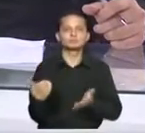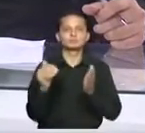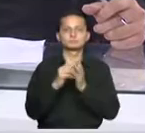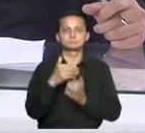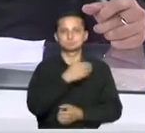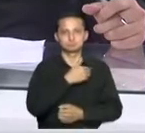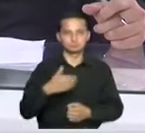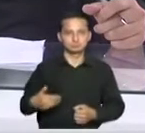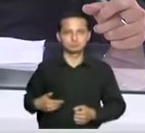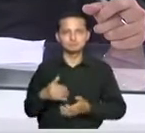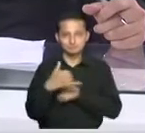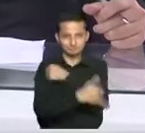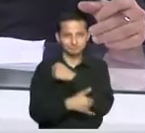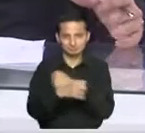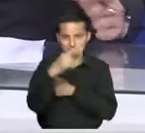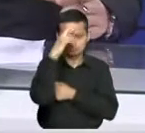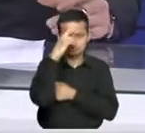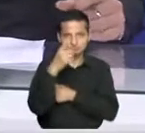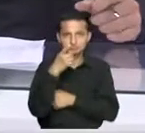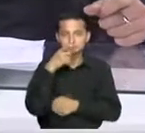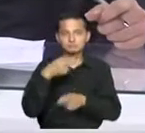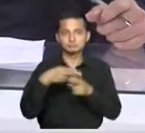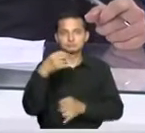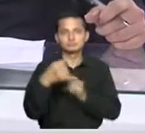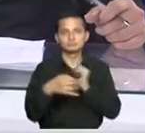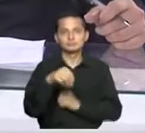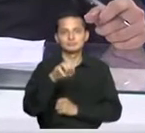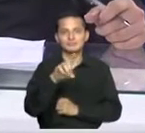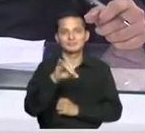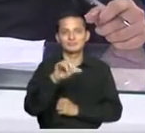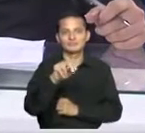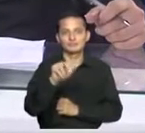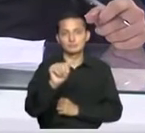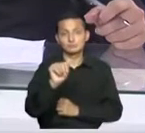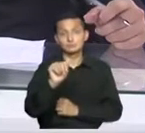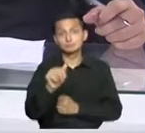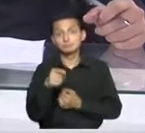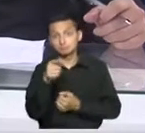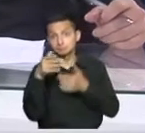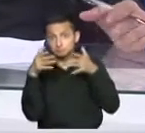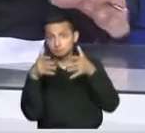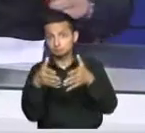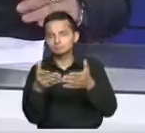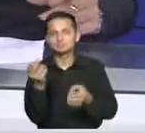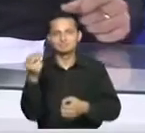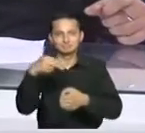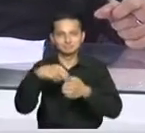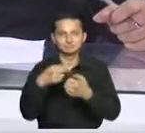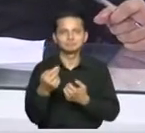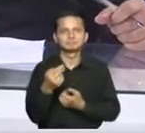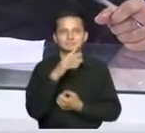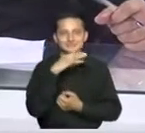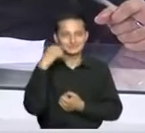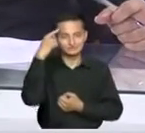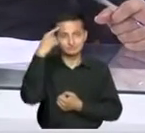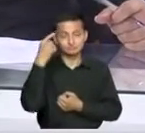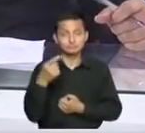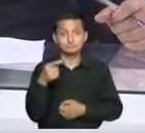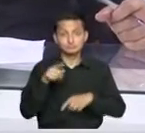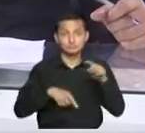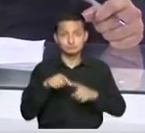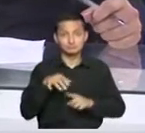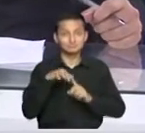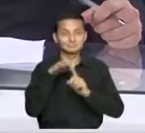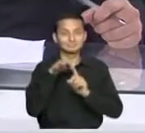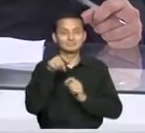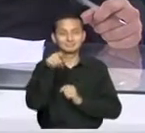República Dominicana, Danilo Medina. Al acto asistirá el mandatario ecuatoriano Rafael Correa. Nuestra enviada especial, Jenny Vallejo, nos amplía